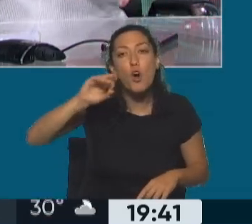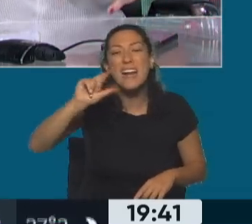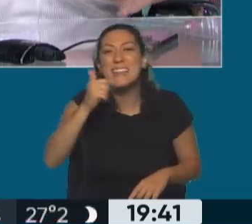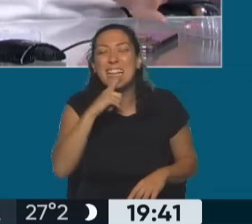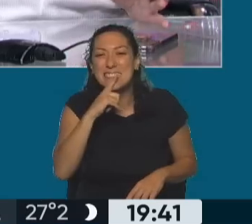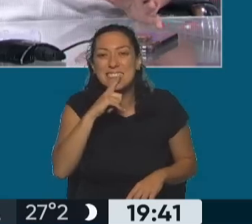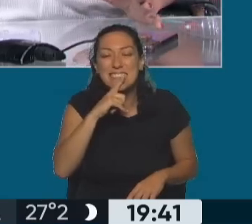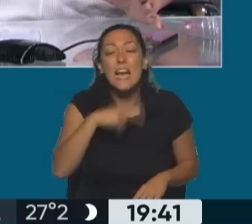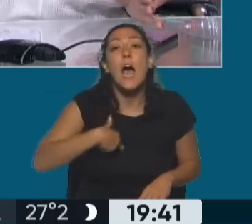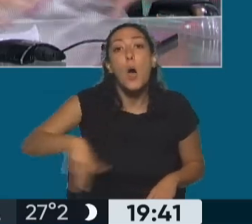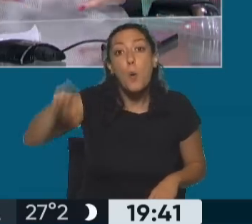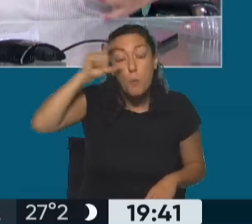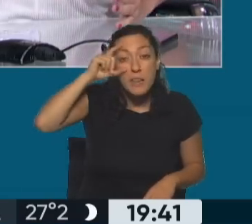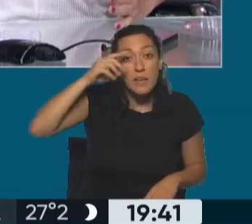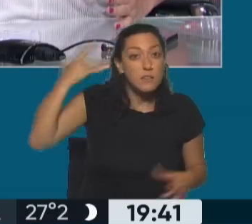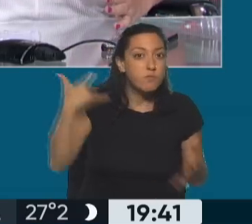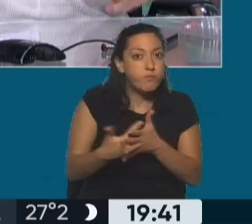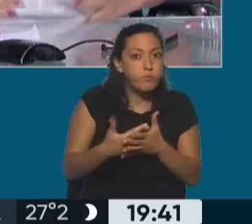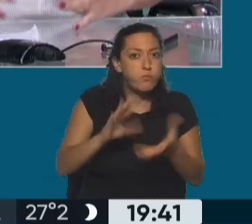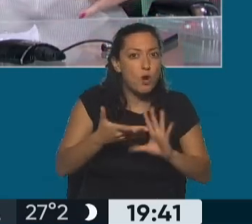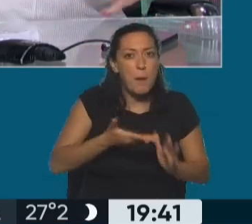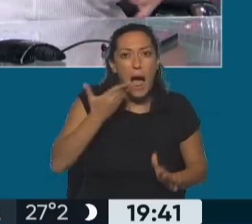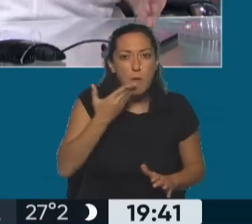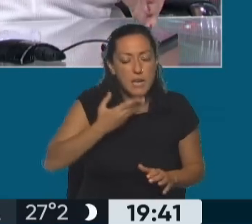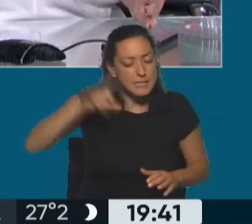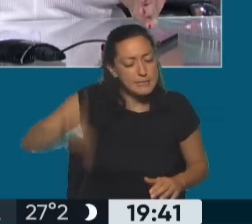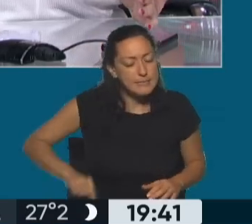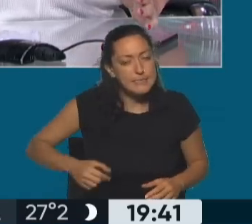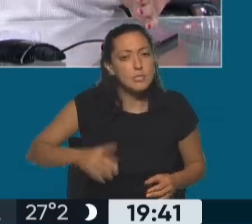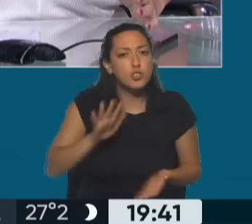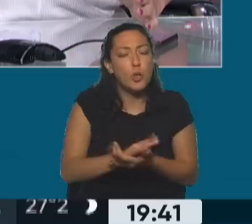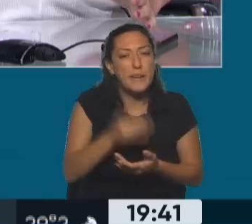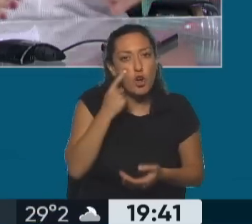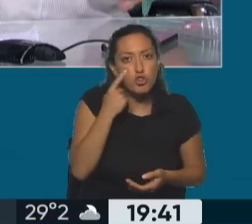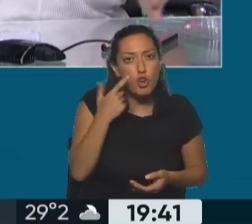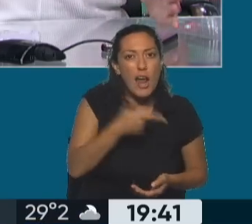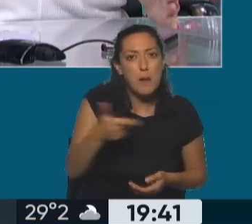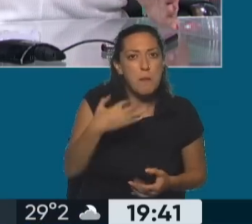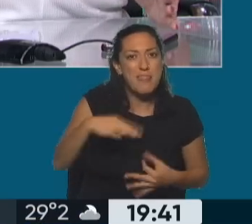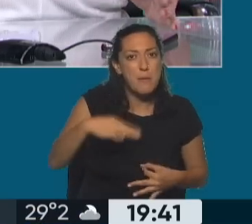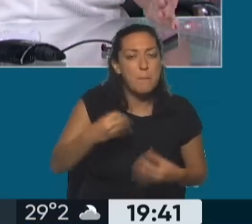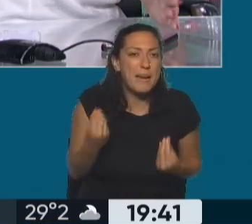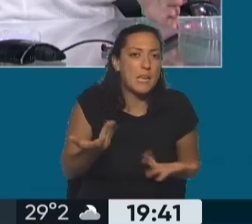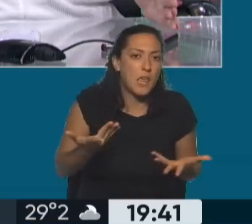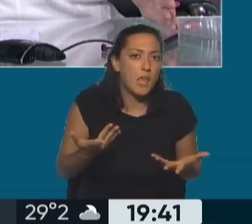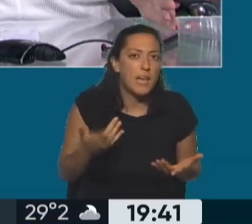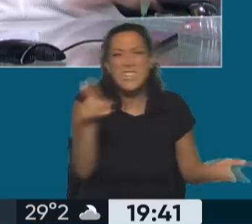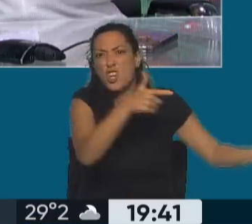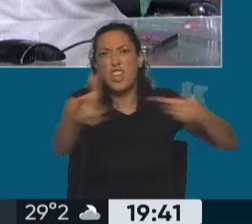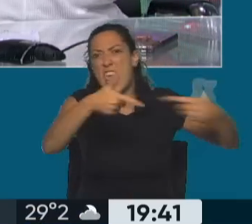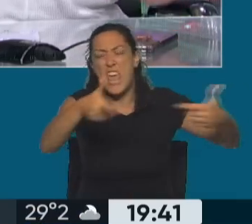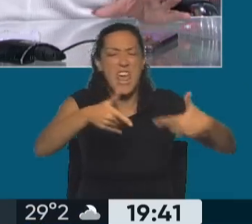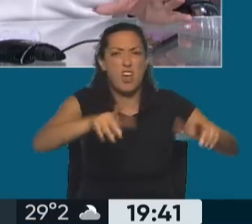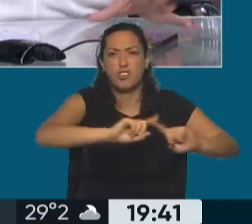Biden tiene desde hace un tiempo una narrativa muy fuerte a, bueno, que haya un mayor control de las armas para evitar justamente los tiroteos, que hay que